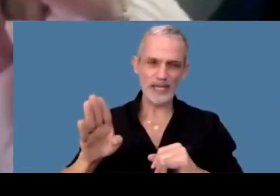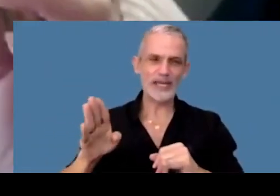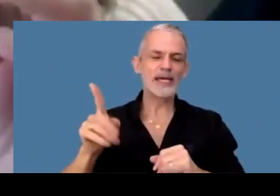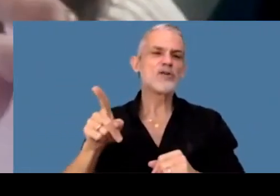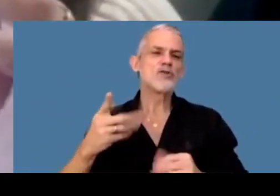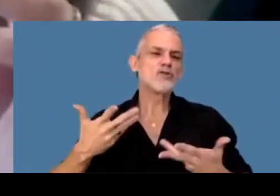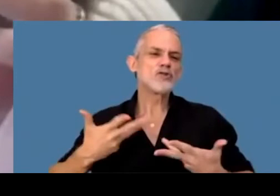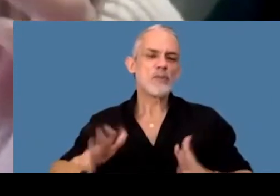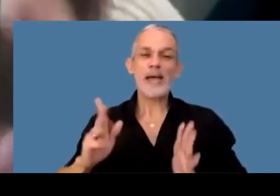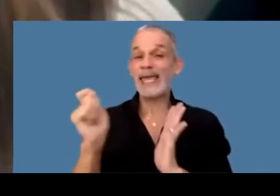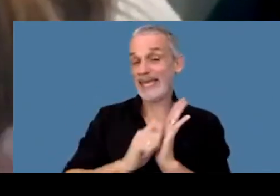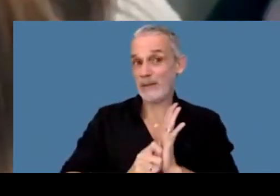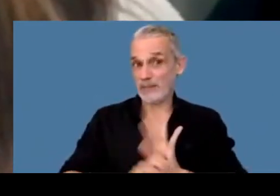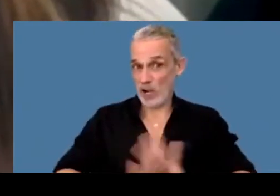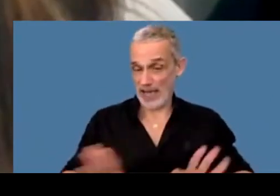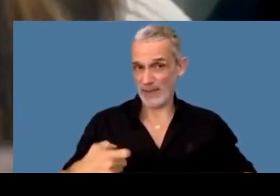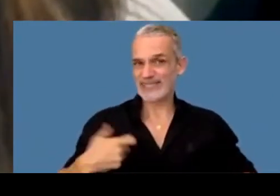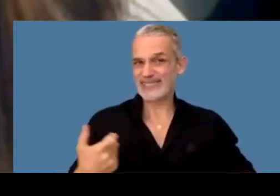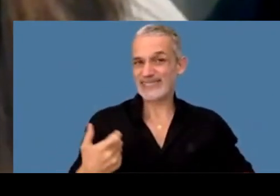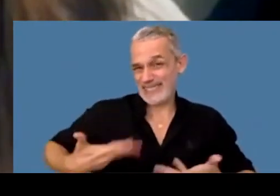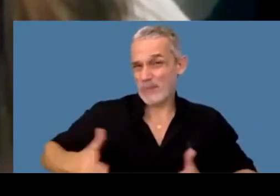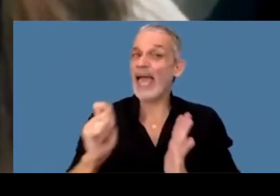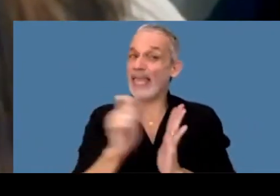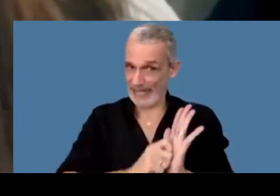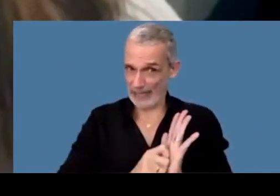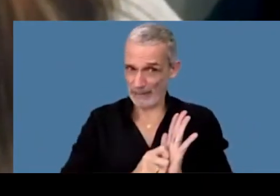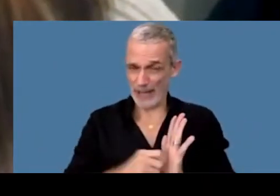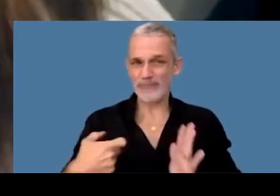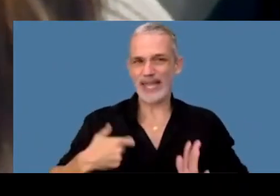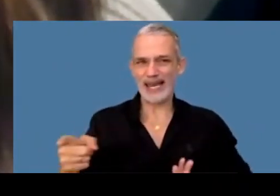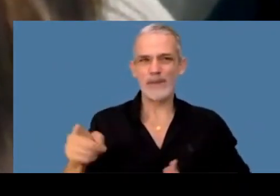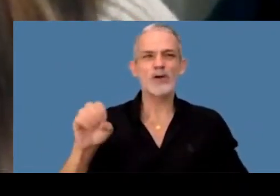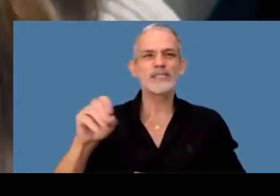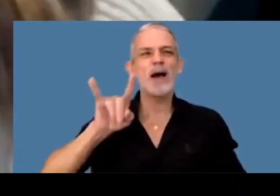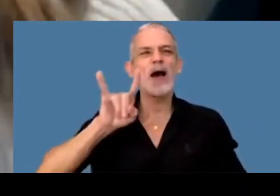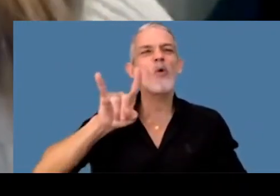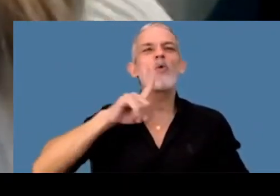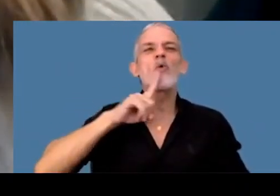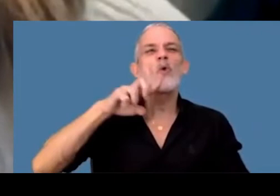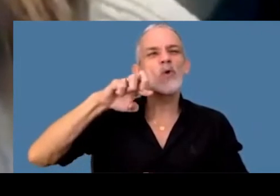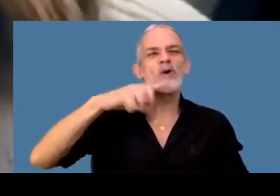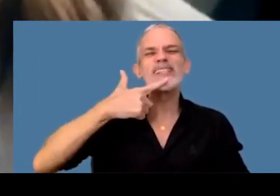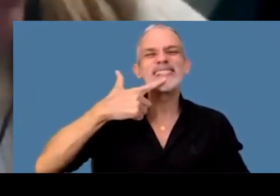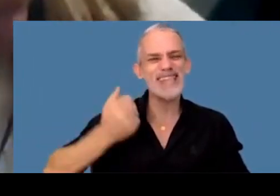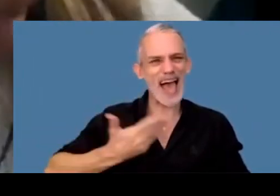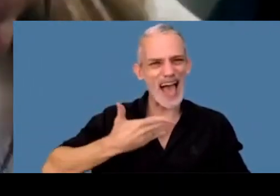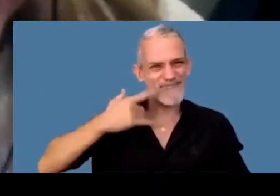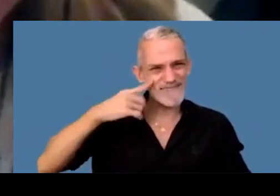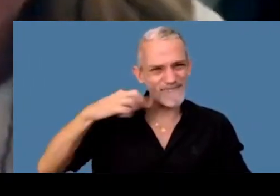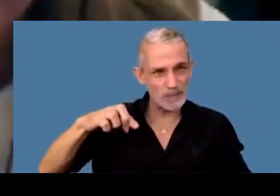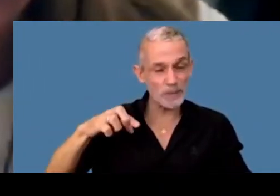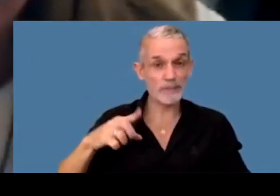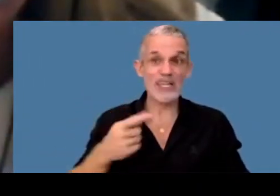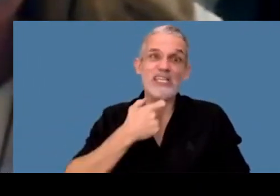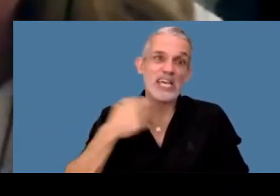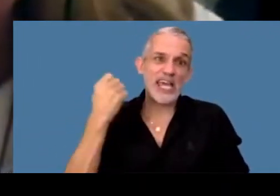simplemente inscripta. Se llama UPSAFIP y pretende representar a